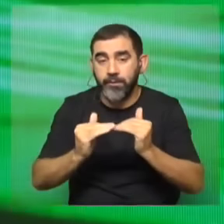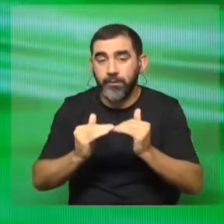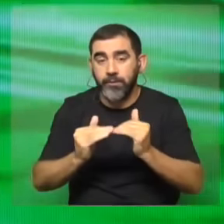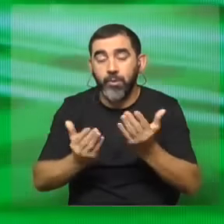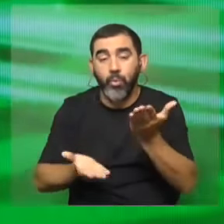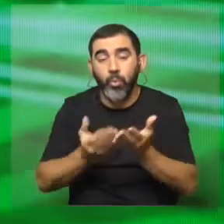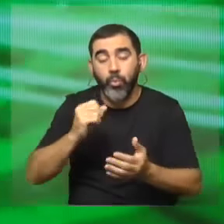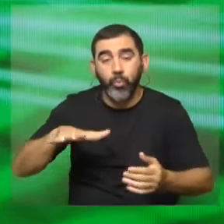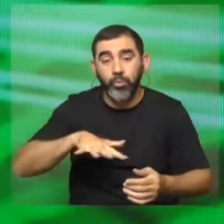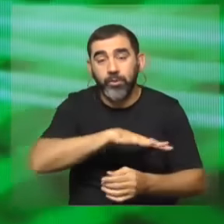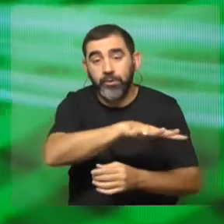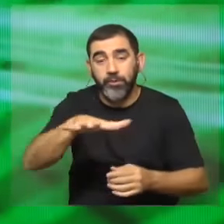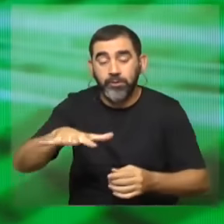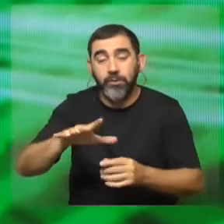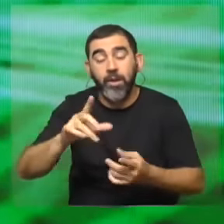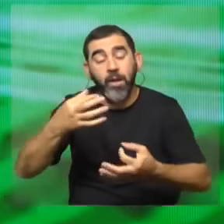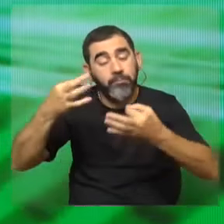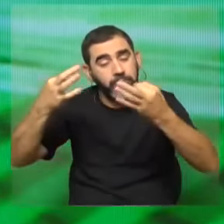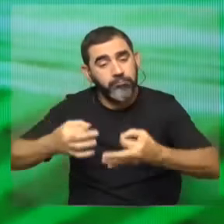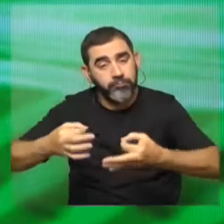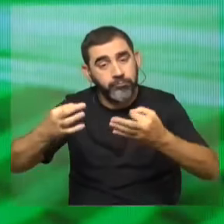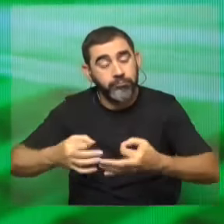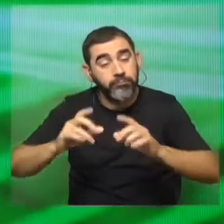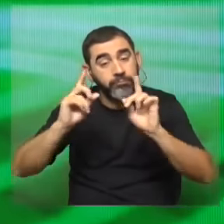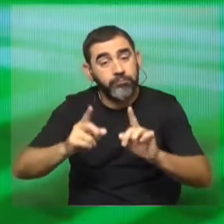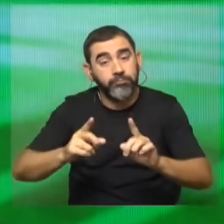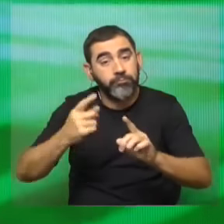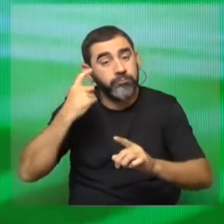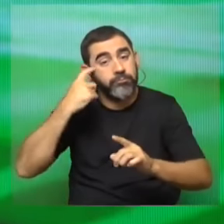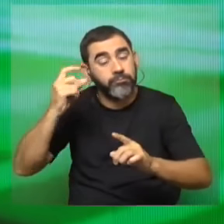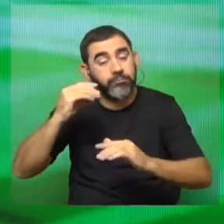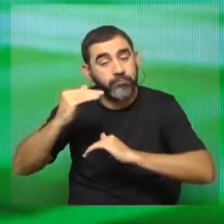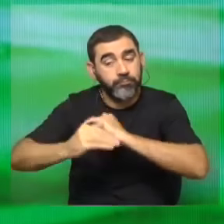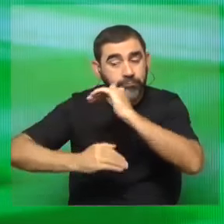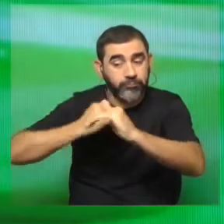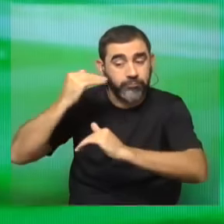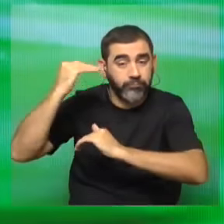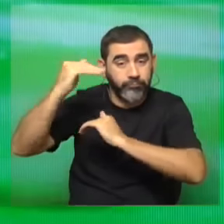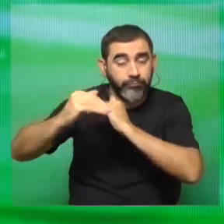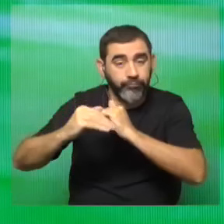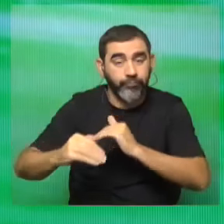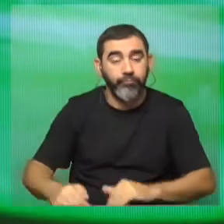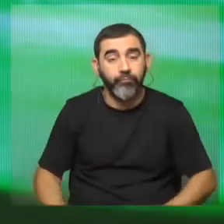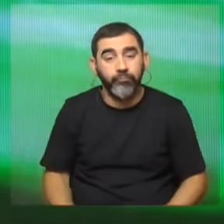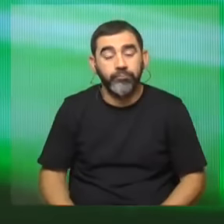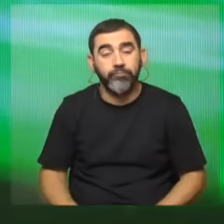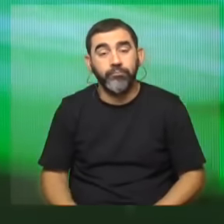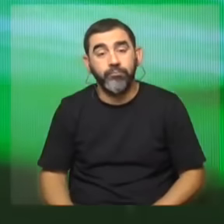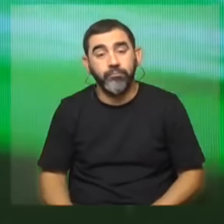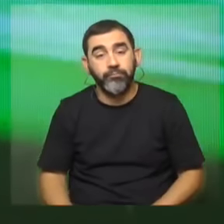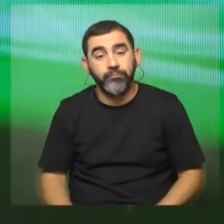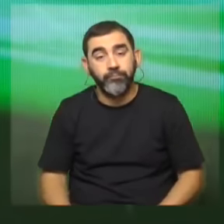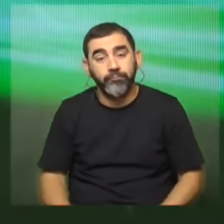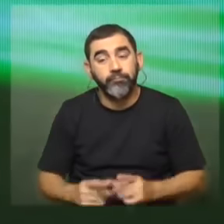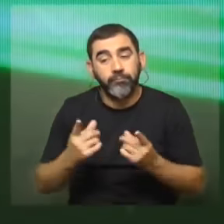Justicia social que sea garante también impulsor del desarrollo o sea yo creo que ahí Tenemos que